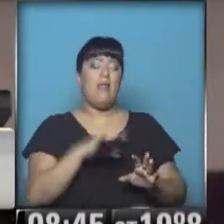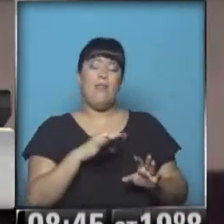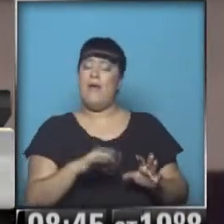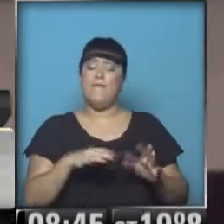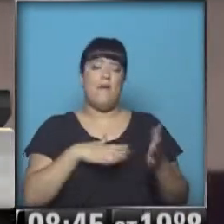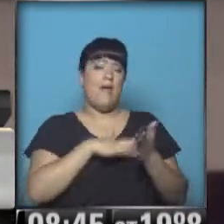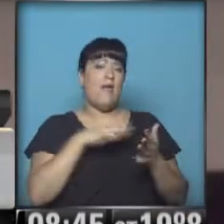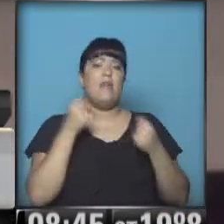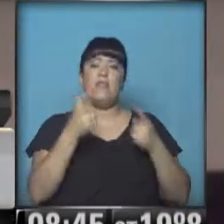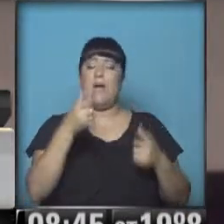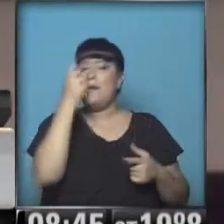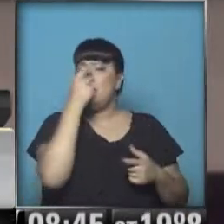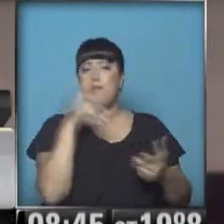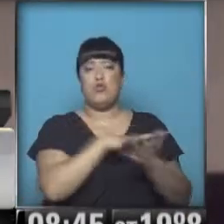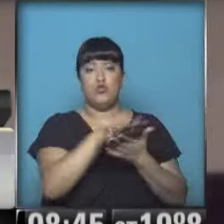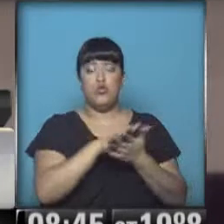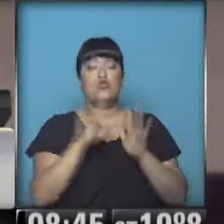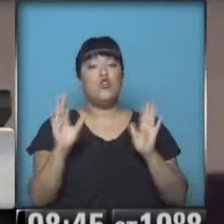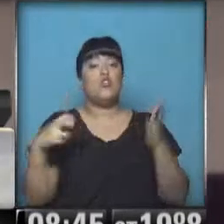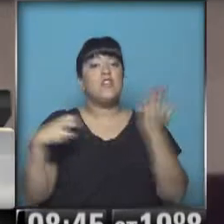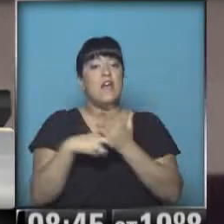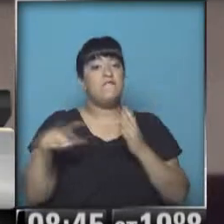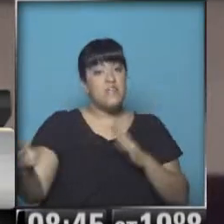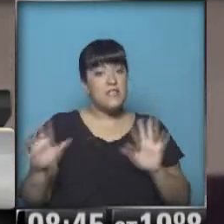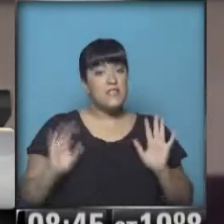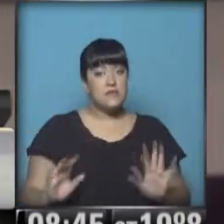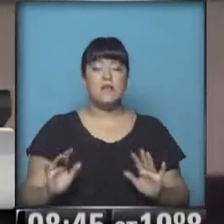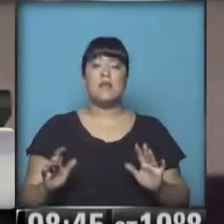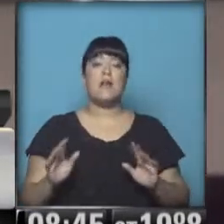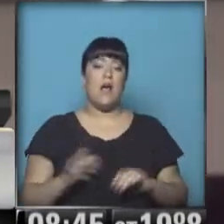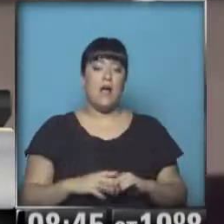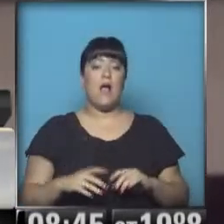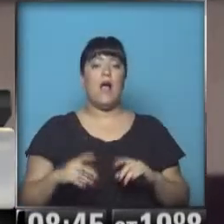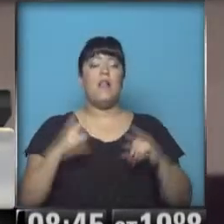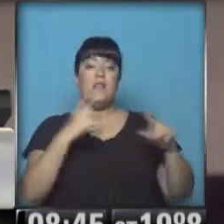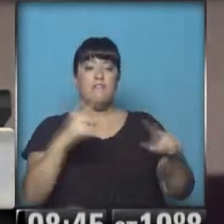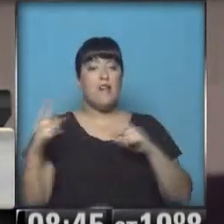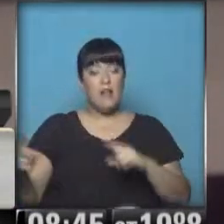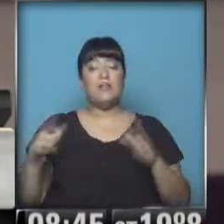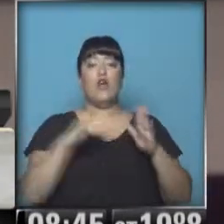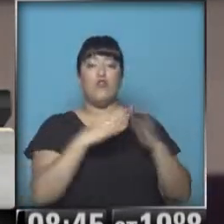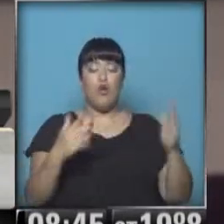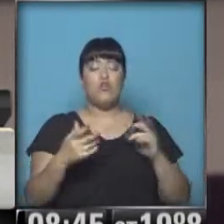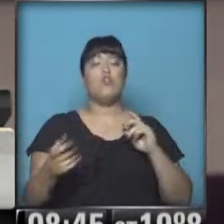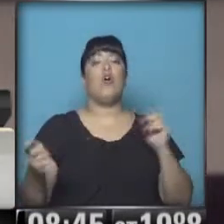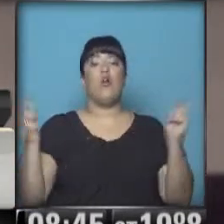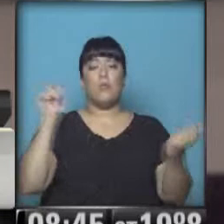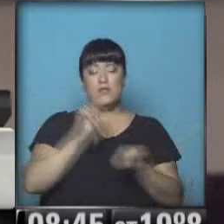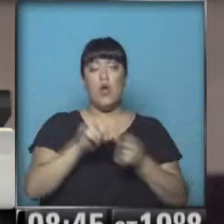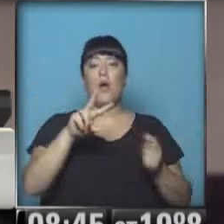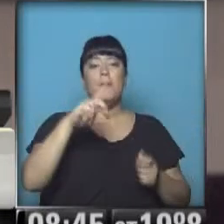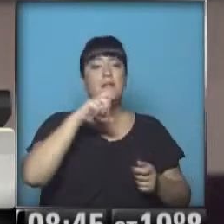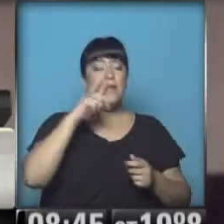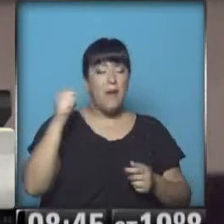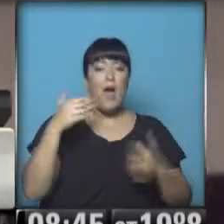ahí donde el criterio del fiscal sea distinto desde el de la víctima el código establece lo que llama conversión de la acción que es la posibilidad que la víctima pueda